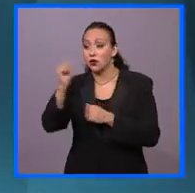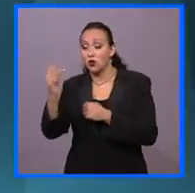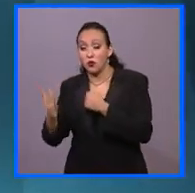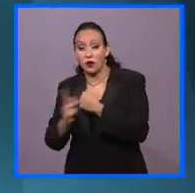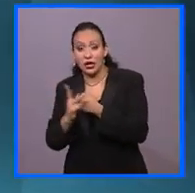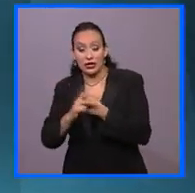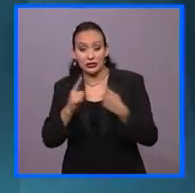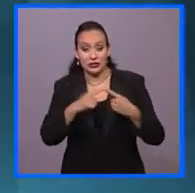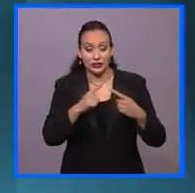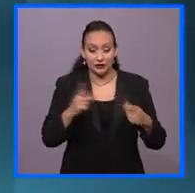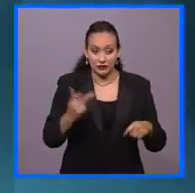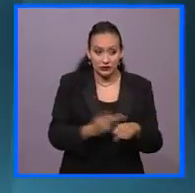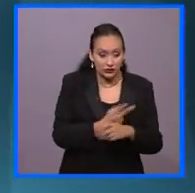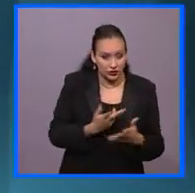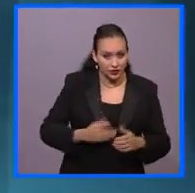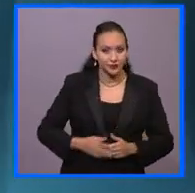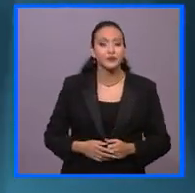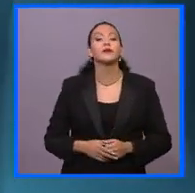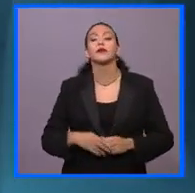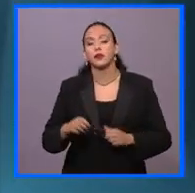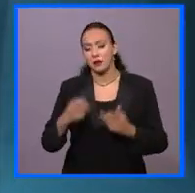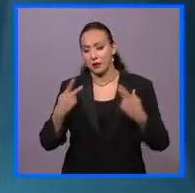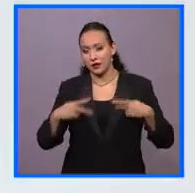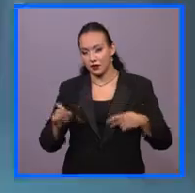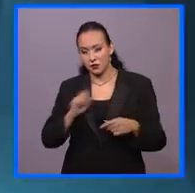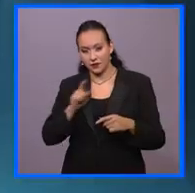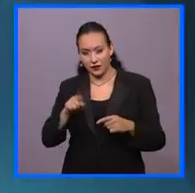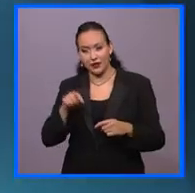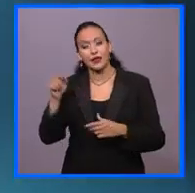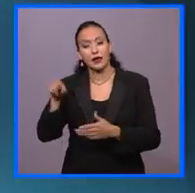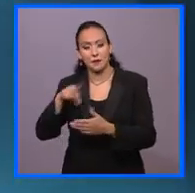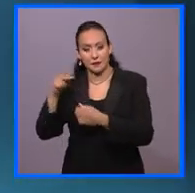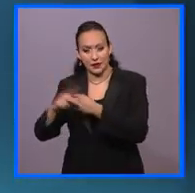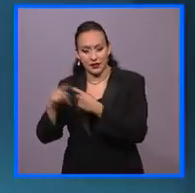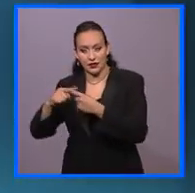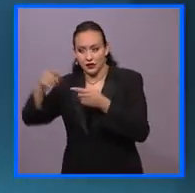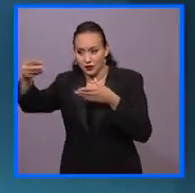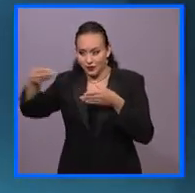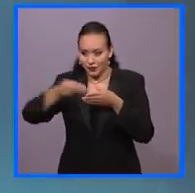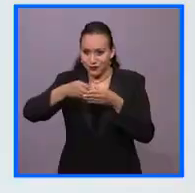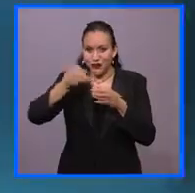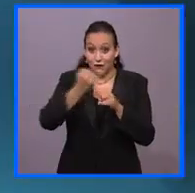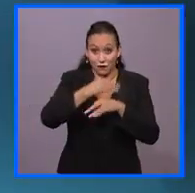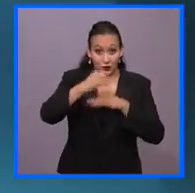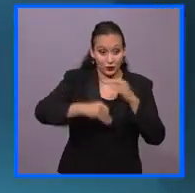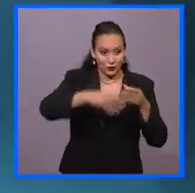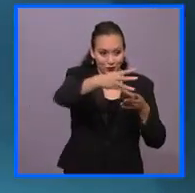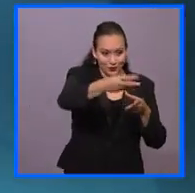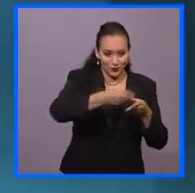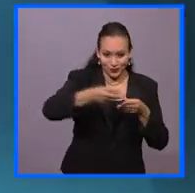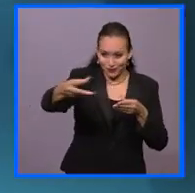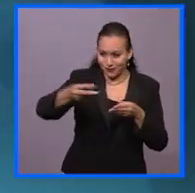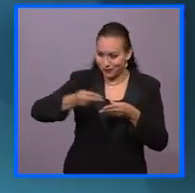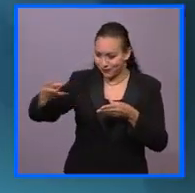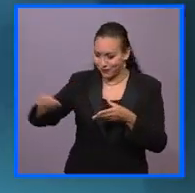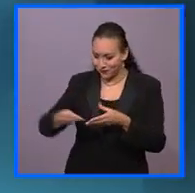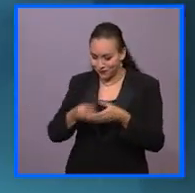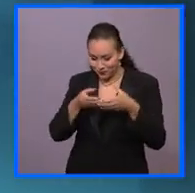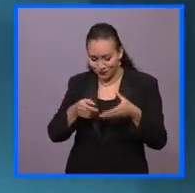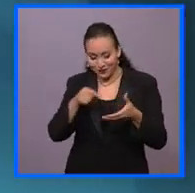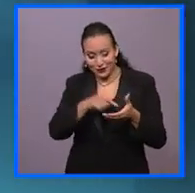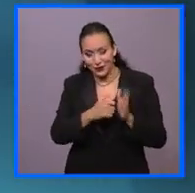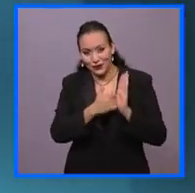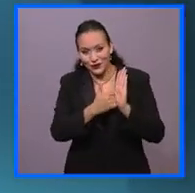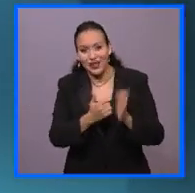el apoyo de diversos especialistas de la región, la obra propone un marco analítico básico que permita delimitar el contorno